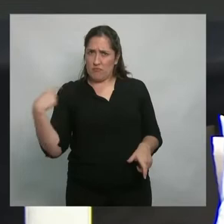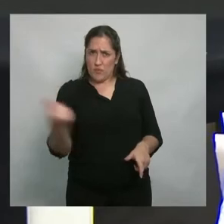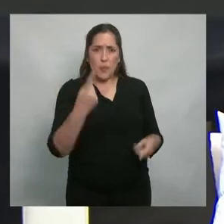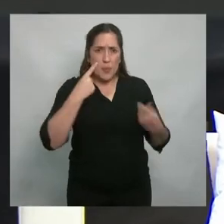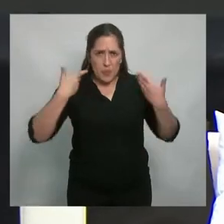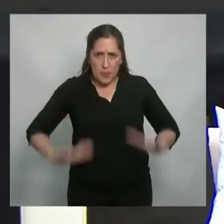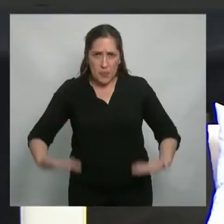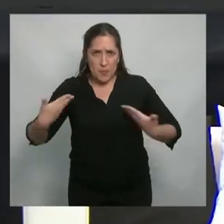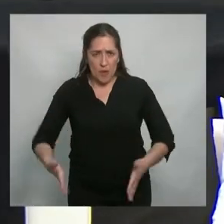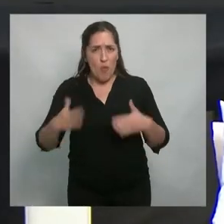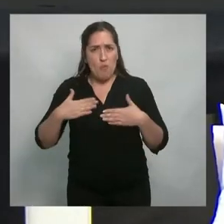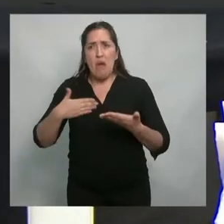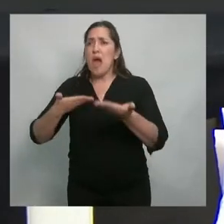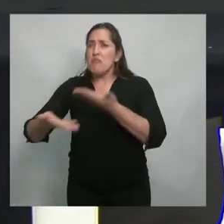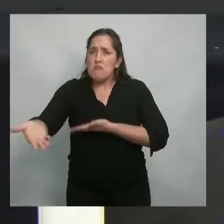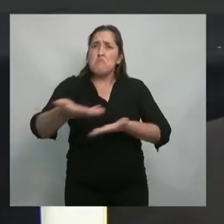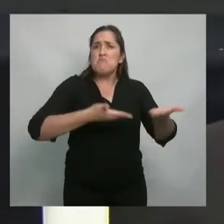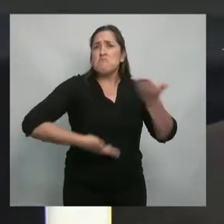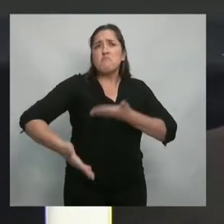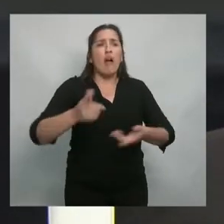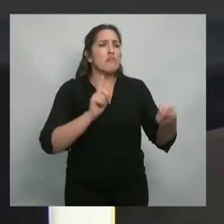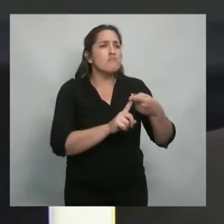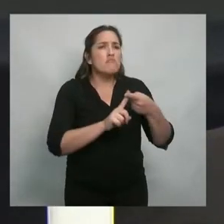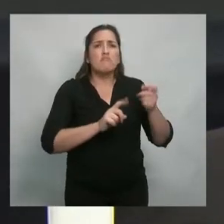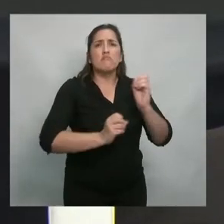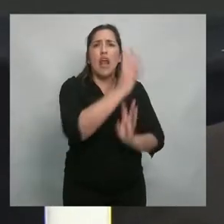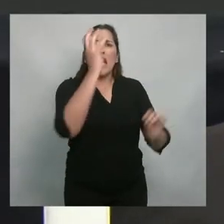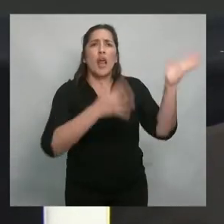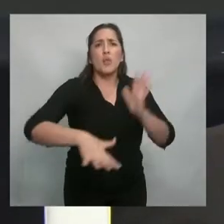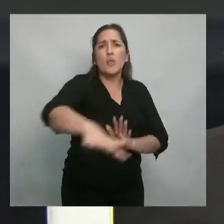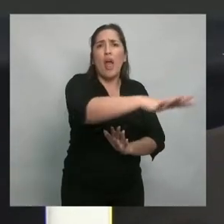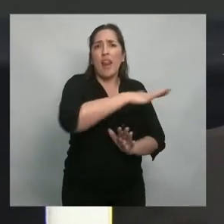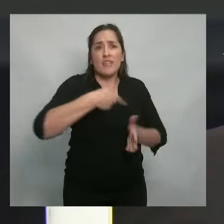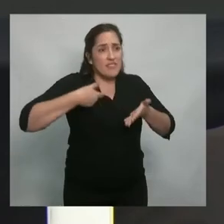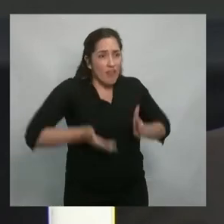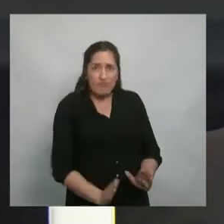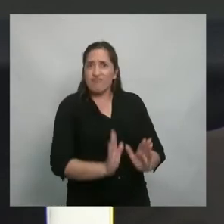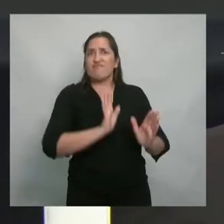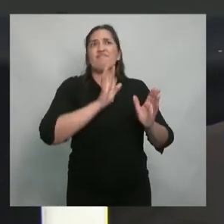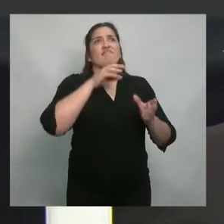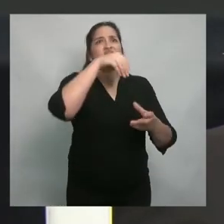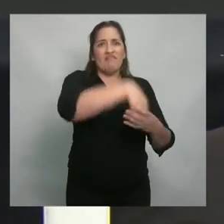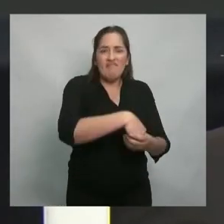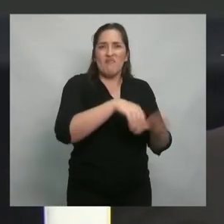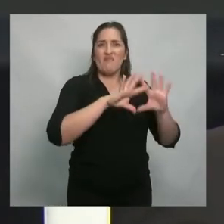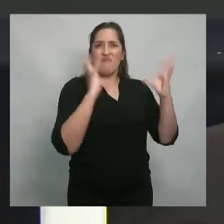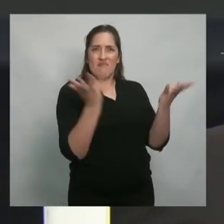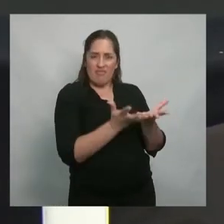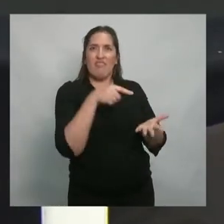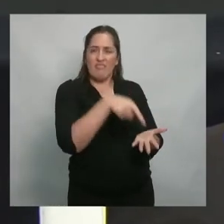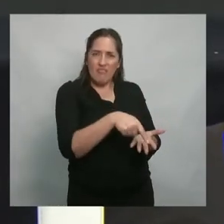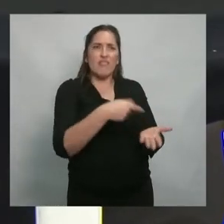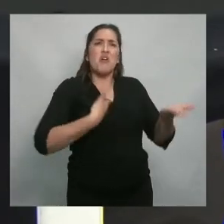los humanos vamos interactuando con la naturaleza de la cual somos parte, y esa